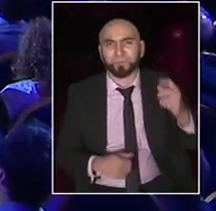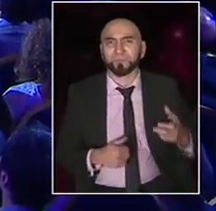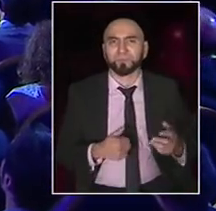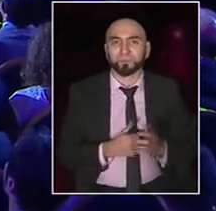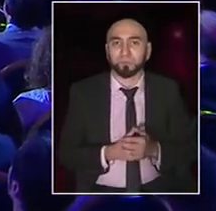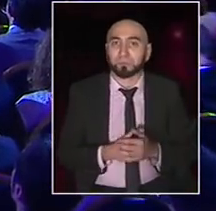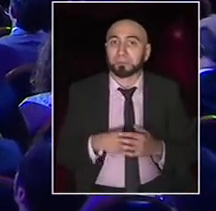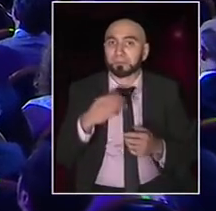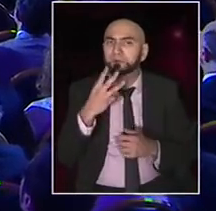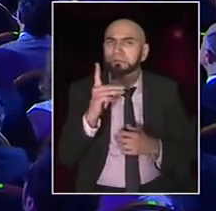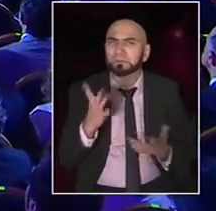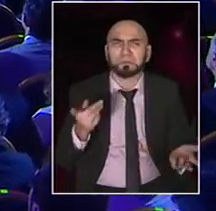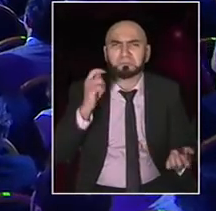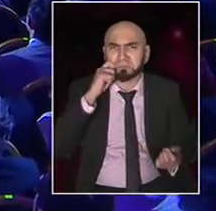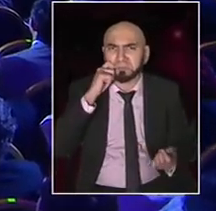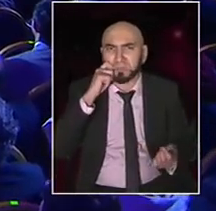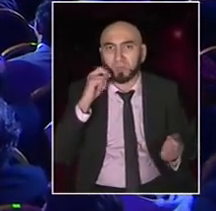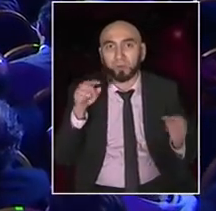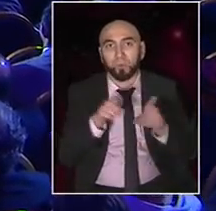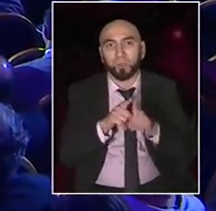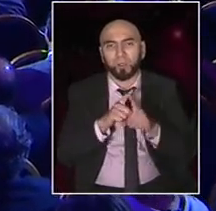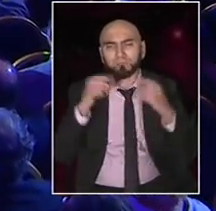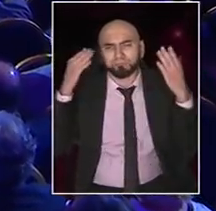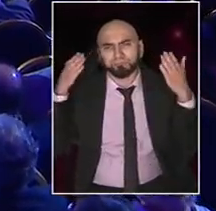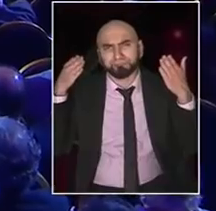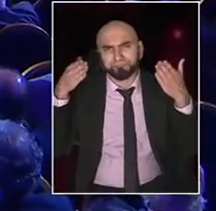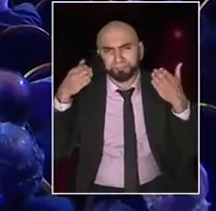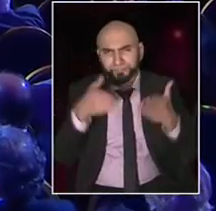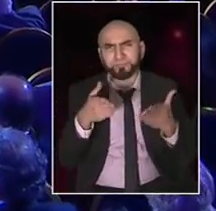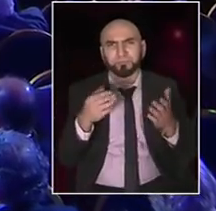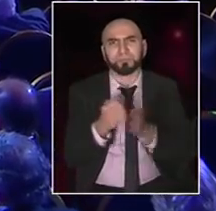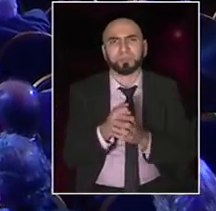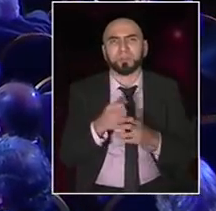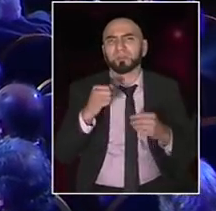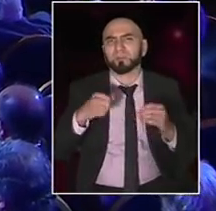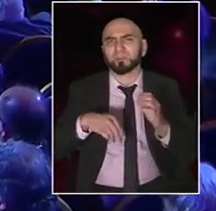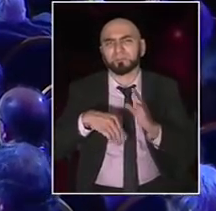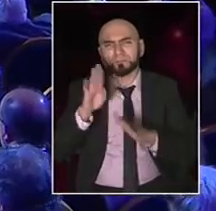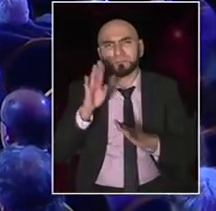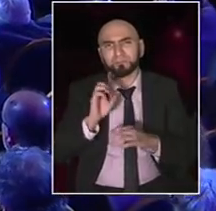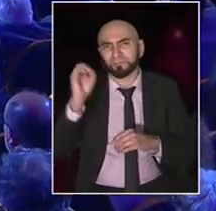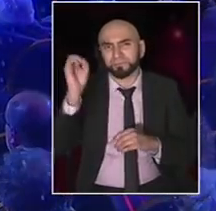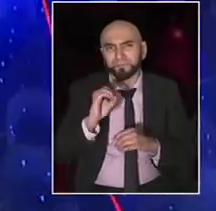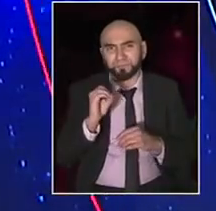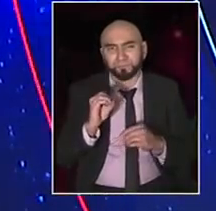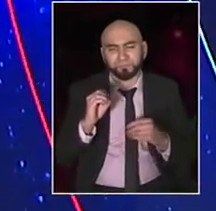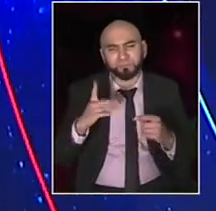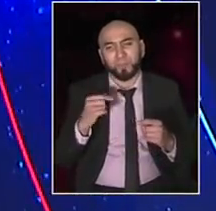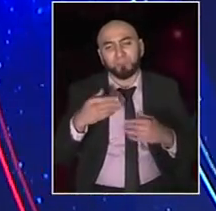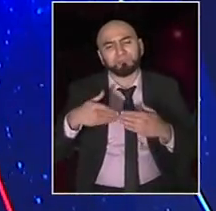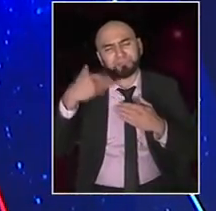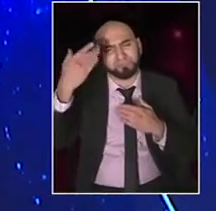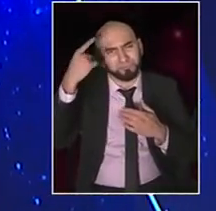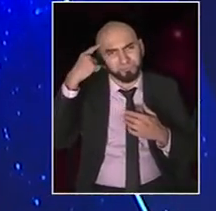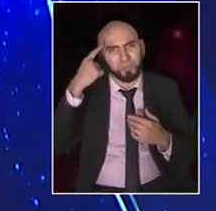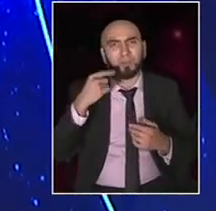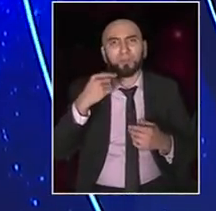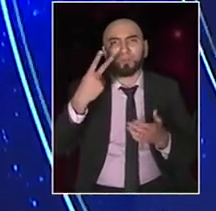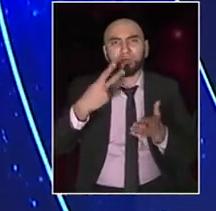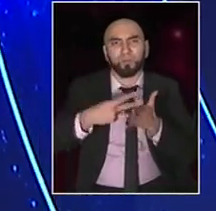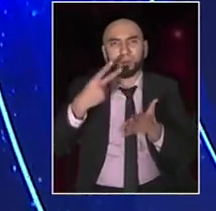cielo excepcional que nos permitiera concentrar cerca del 70% de la infraestructura astronómica del mundo hacia el año 2025 y establecer